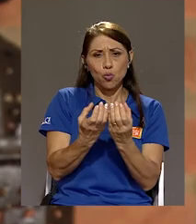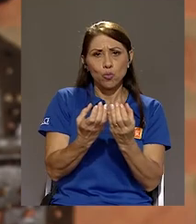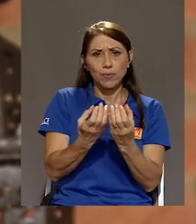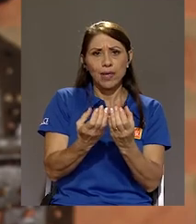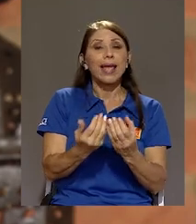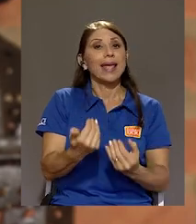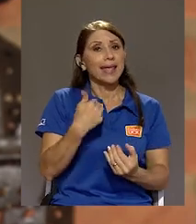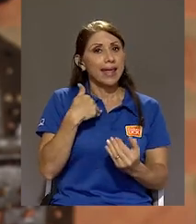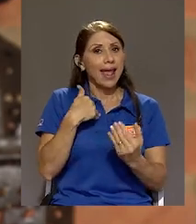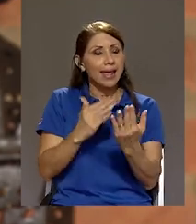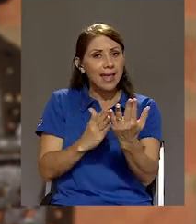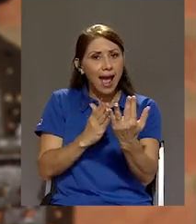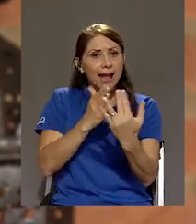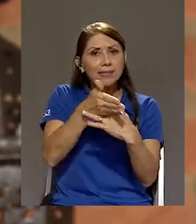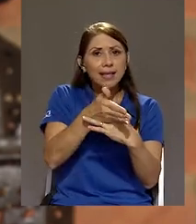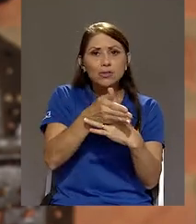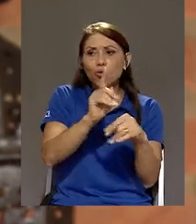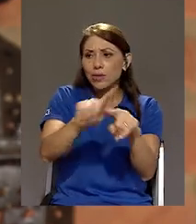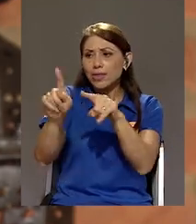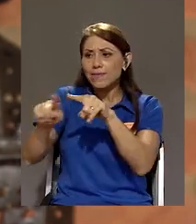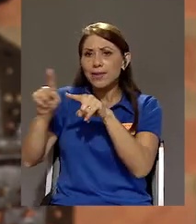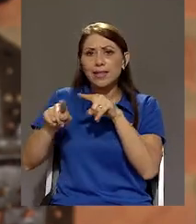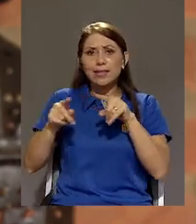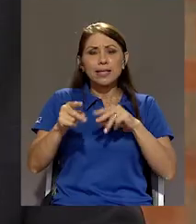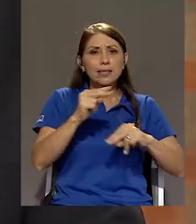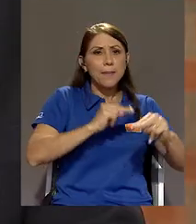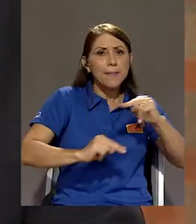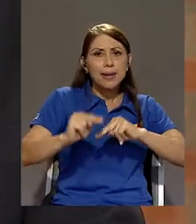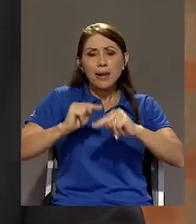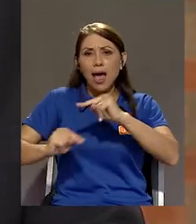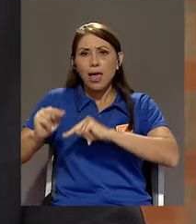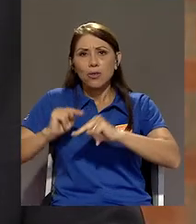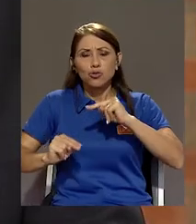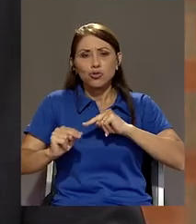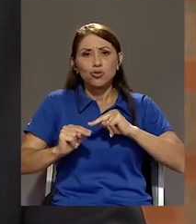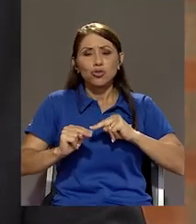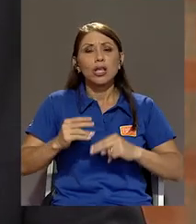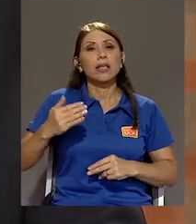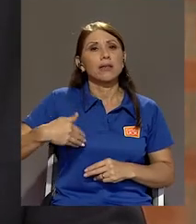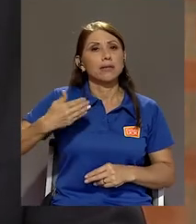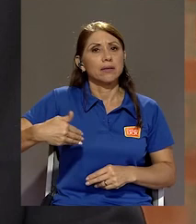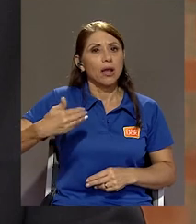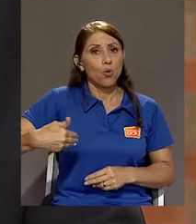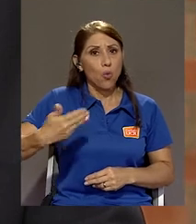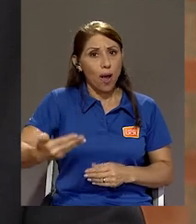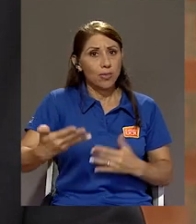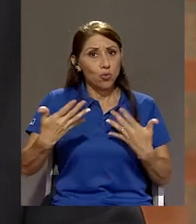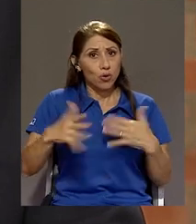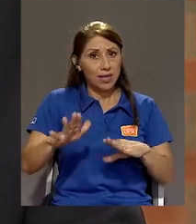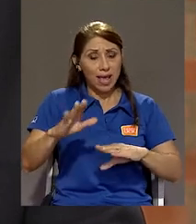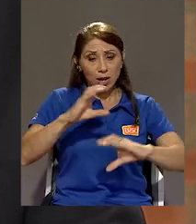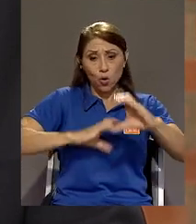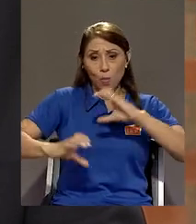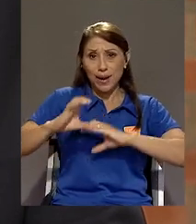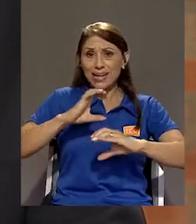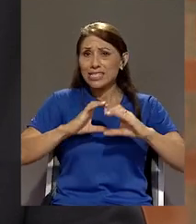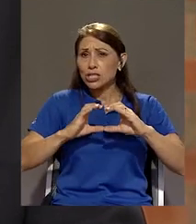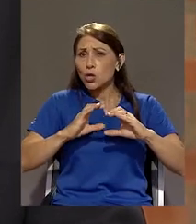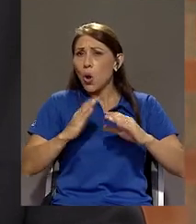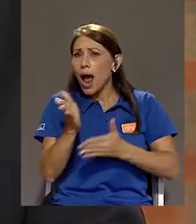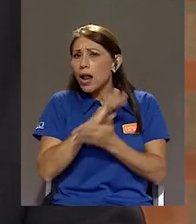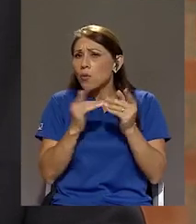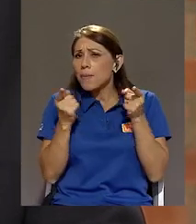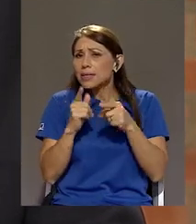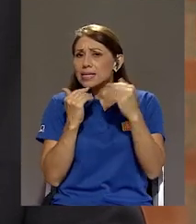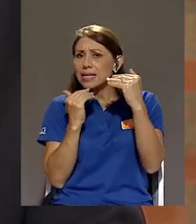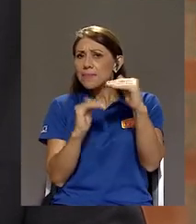haya un acceso a los diferentes mercados y que cuando se limite el comercio sea con una serie